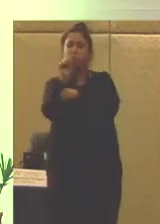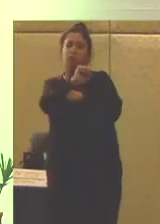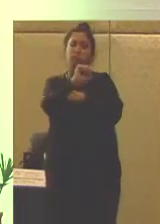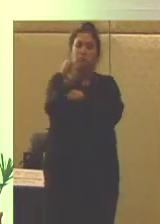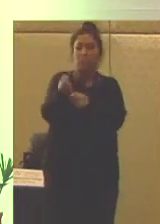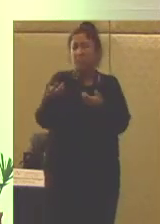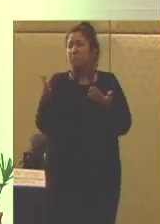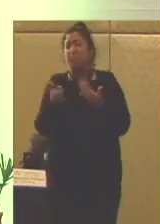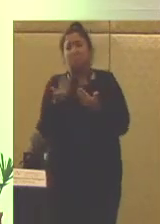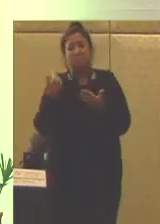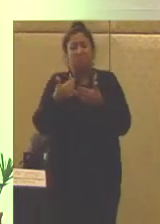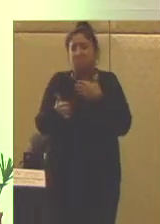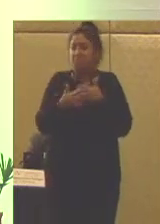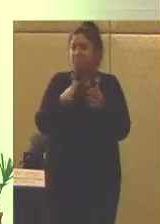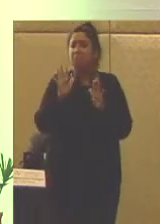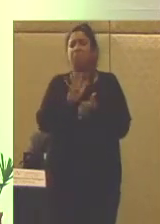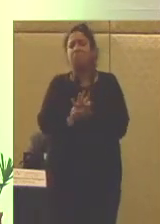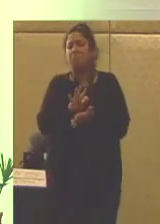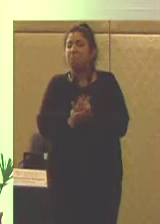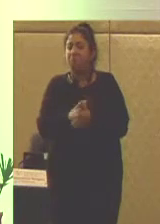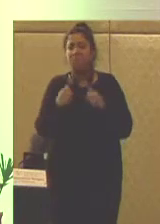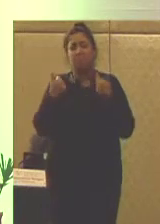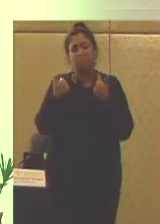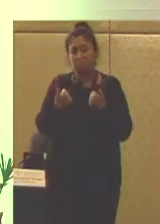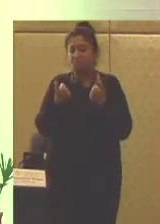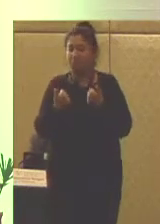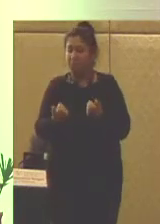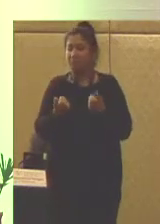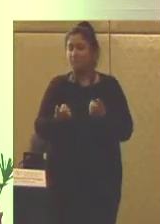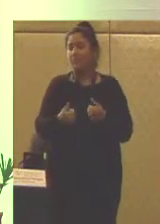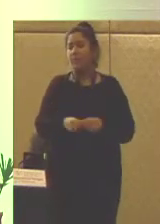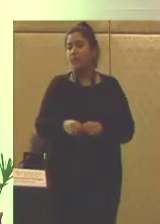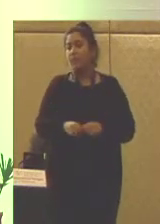que se realizan de manera periódica o de manera